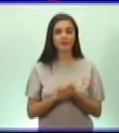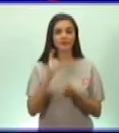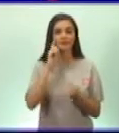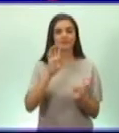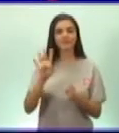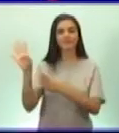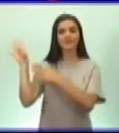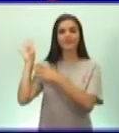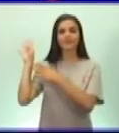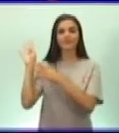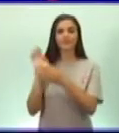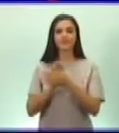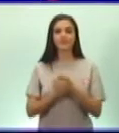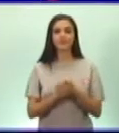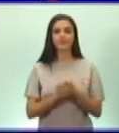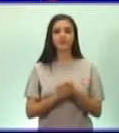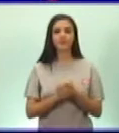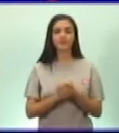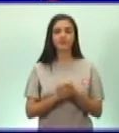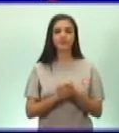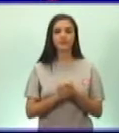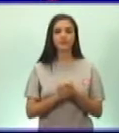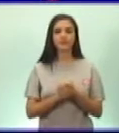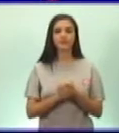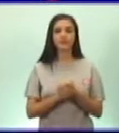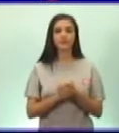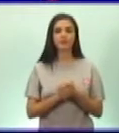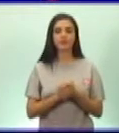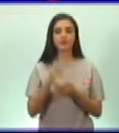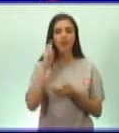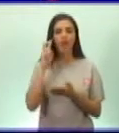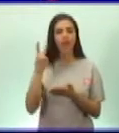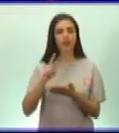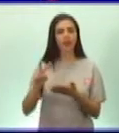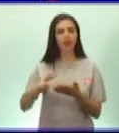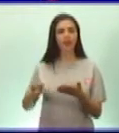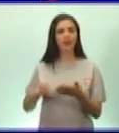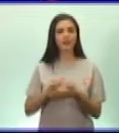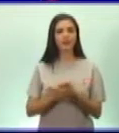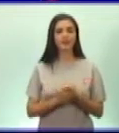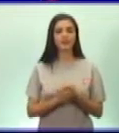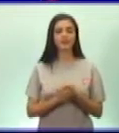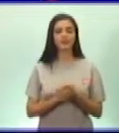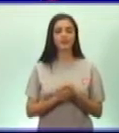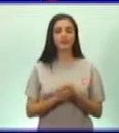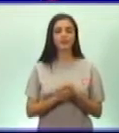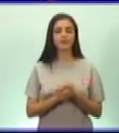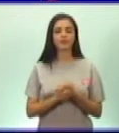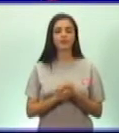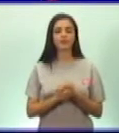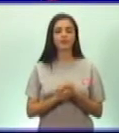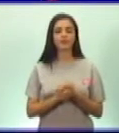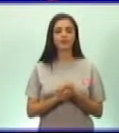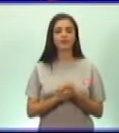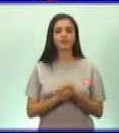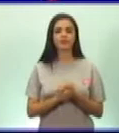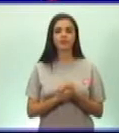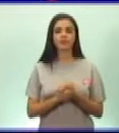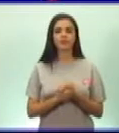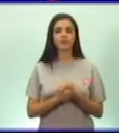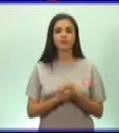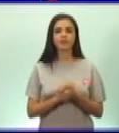sería imposible si el organismo humano no eliminara las sustancias que no le son